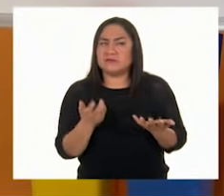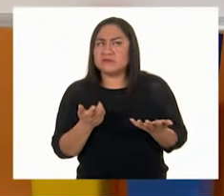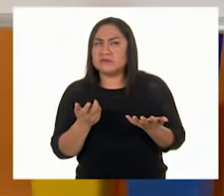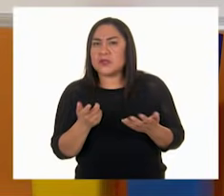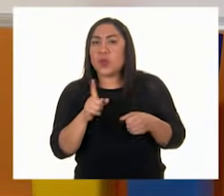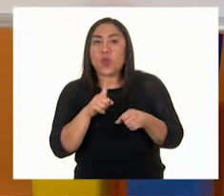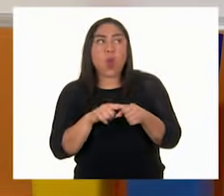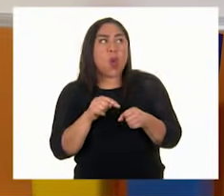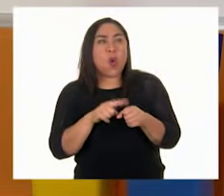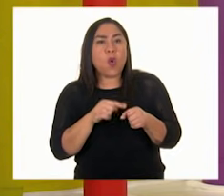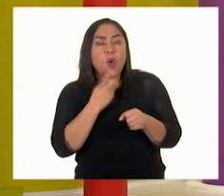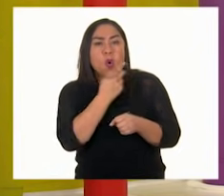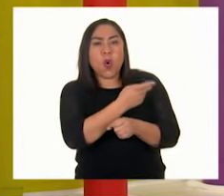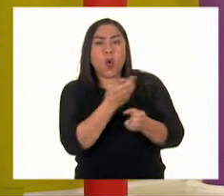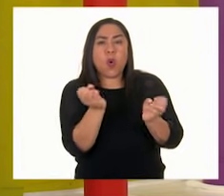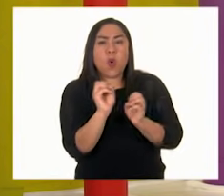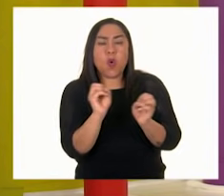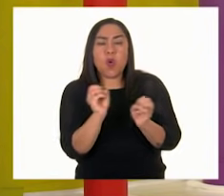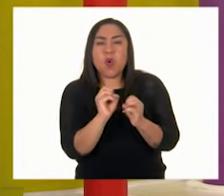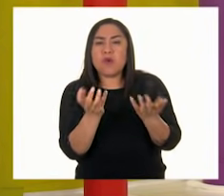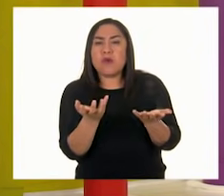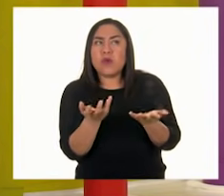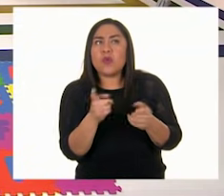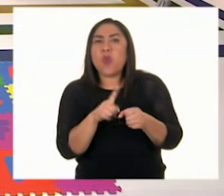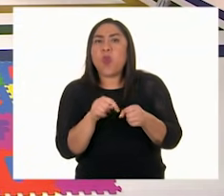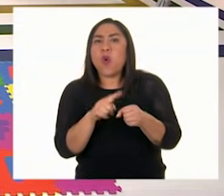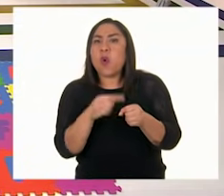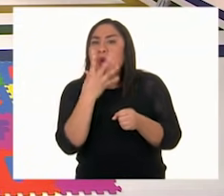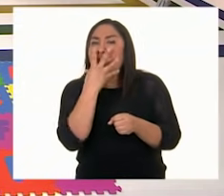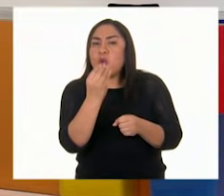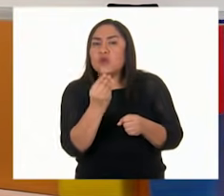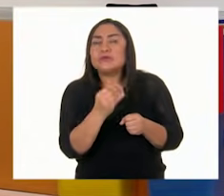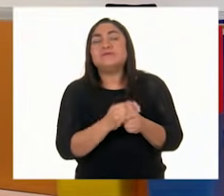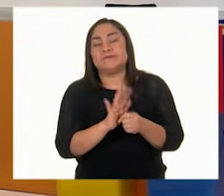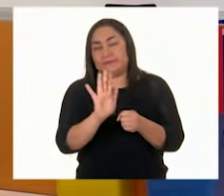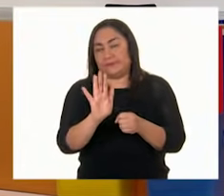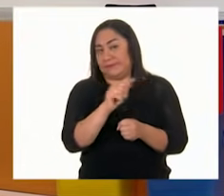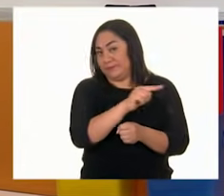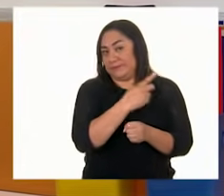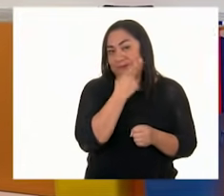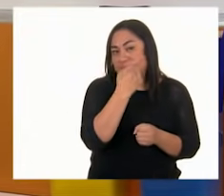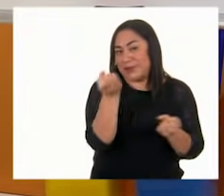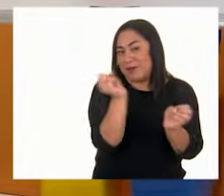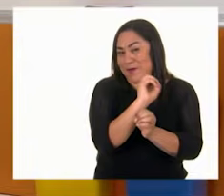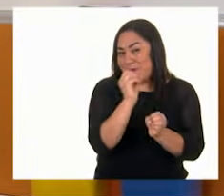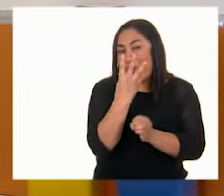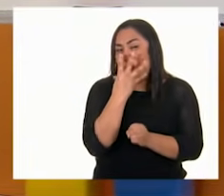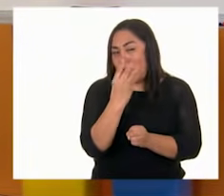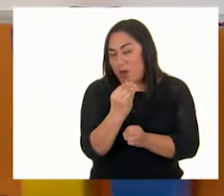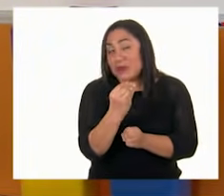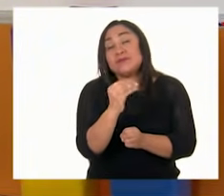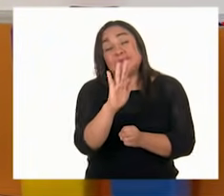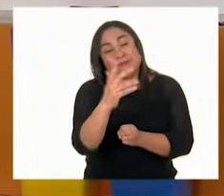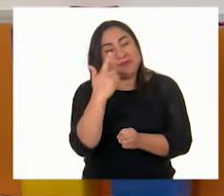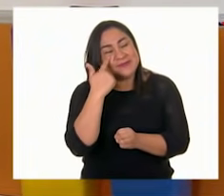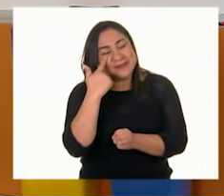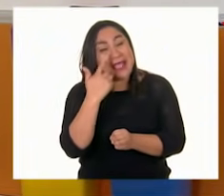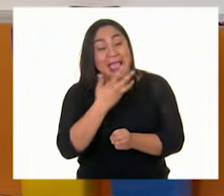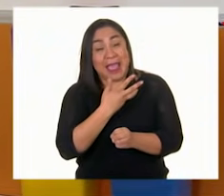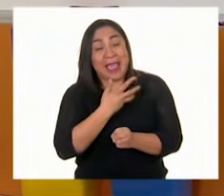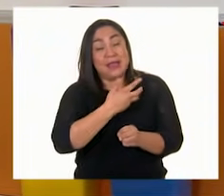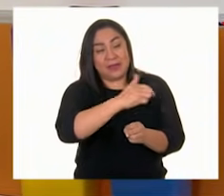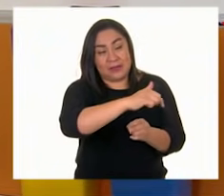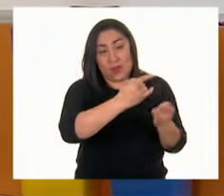el color. Pero, ¿saben por qué no dijo el color? Porque cada uno de los lobos de los